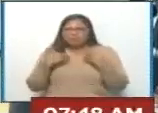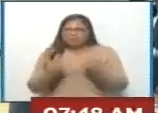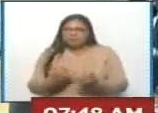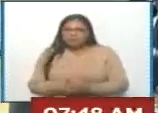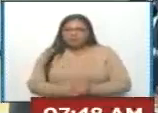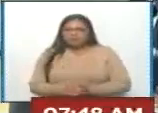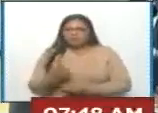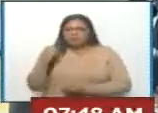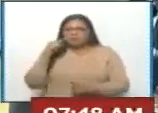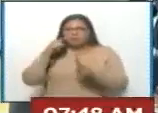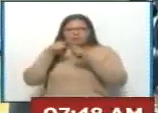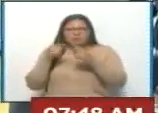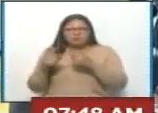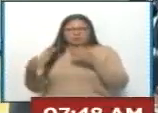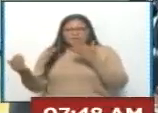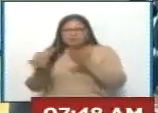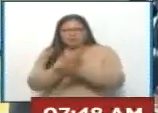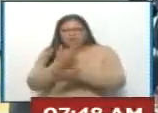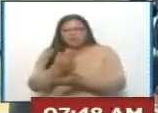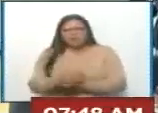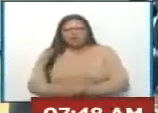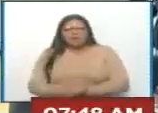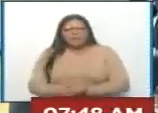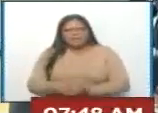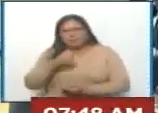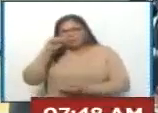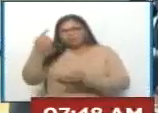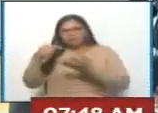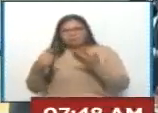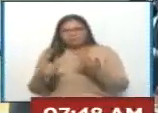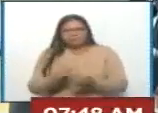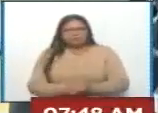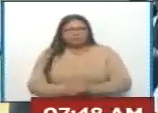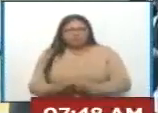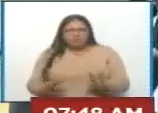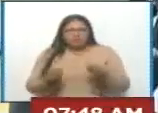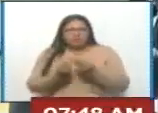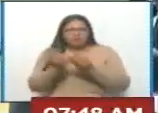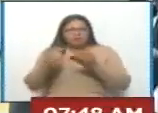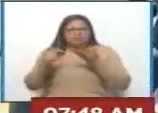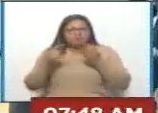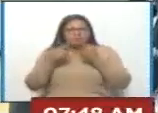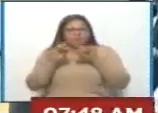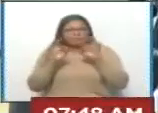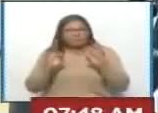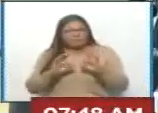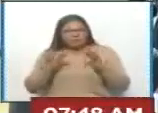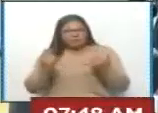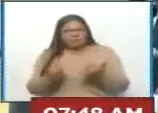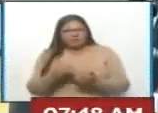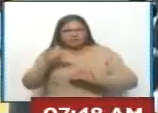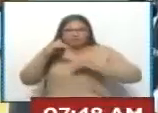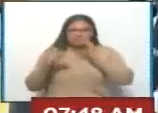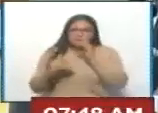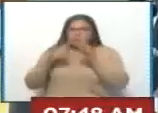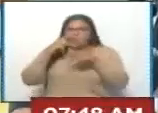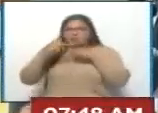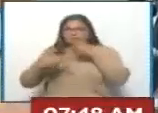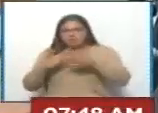tenían como propósito tumbar al gobierno. Fueron acompañadas por otras estrategias: desestabilización